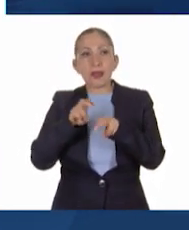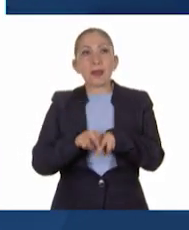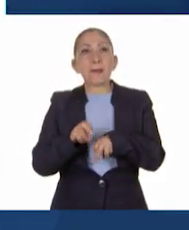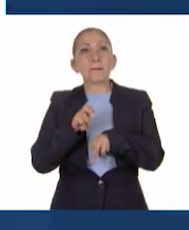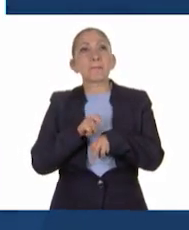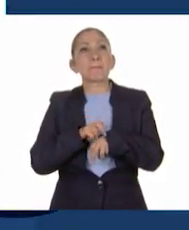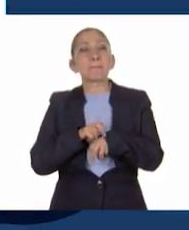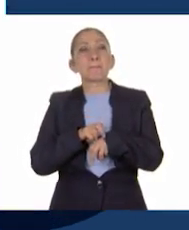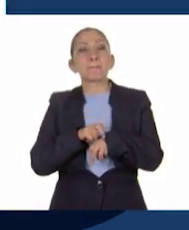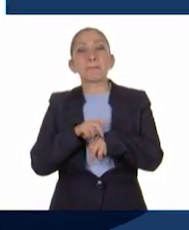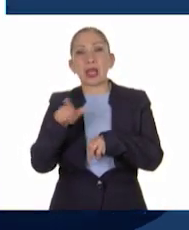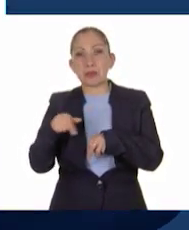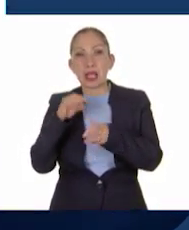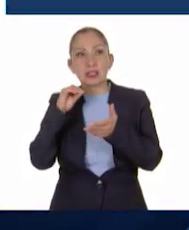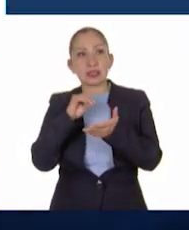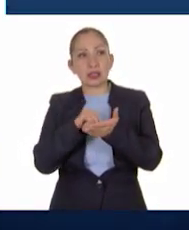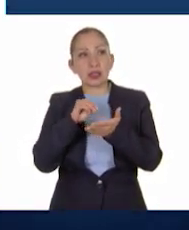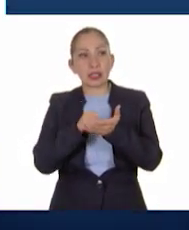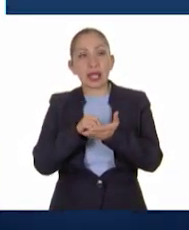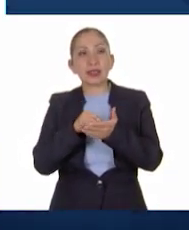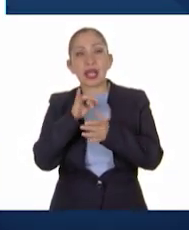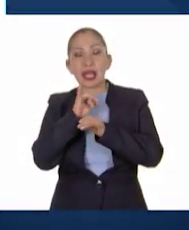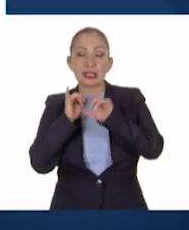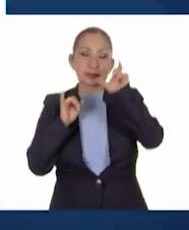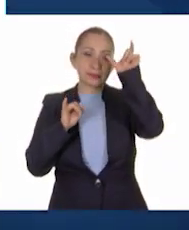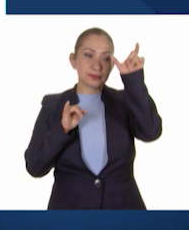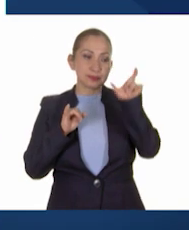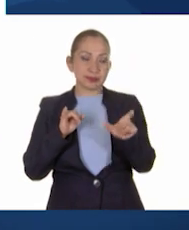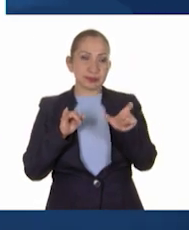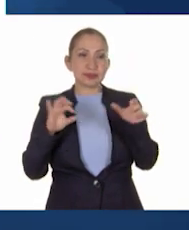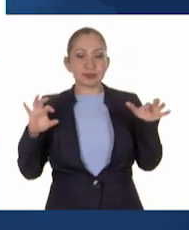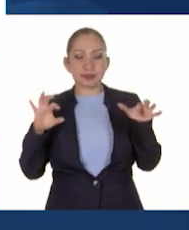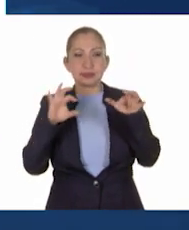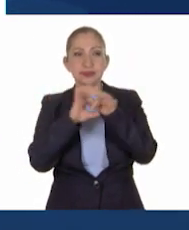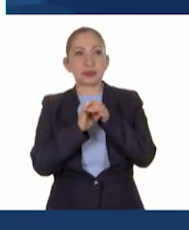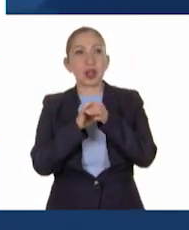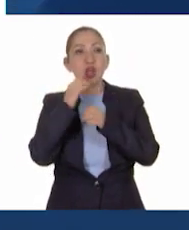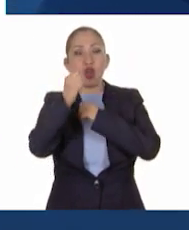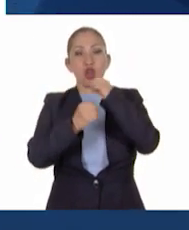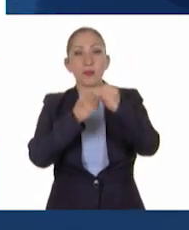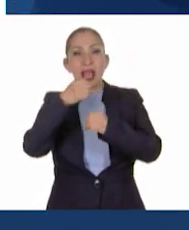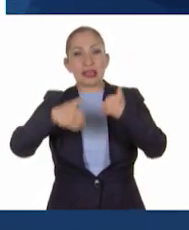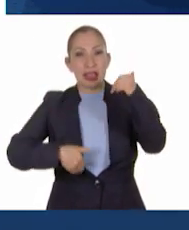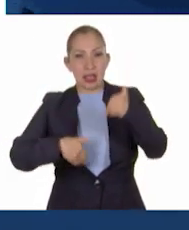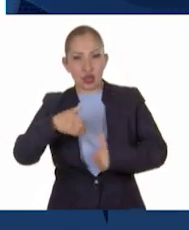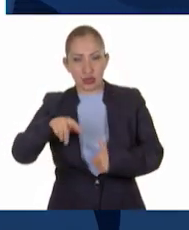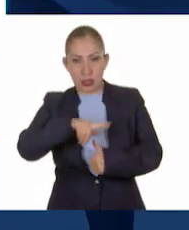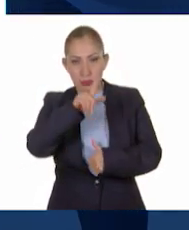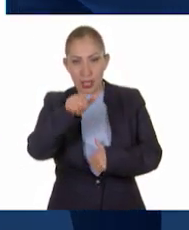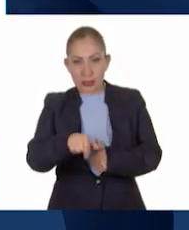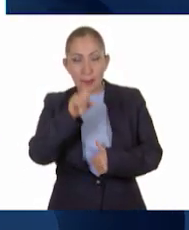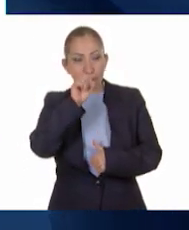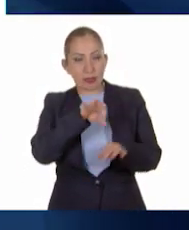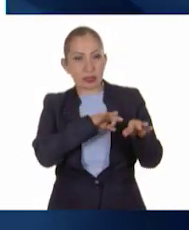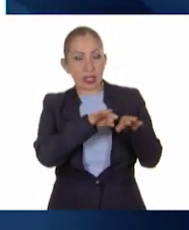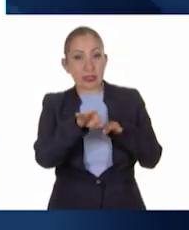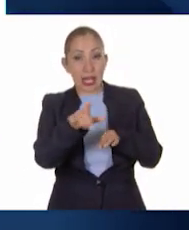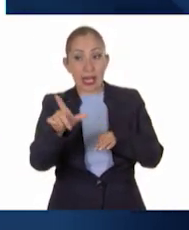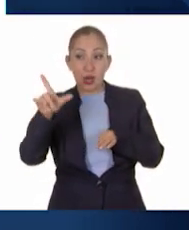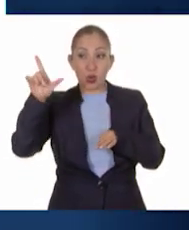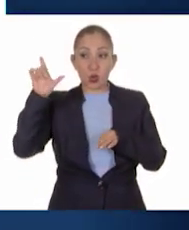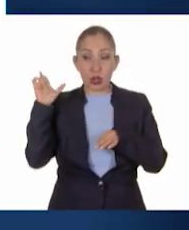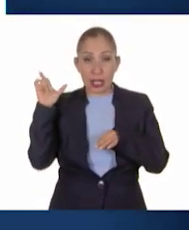HP. Después llenaremos la columna de la izquierda, la relacionada con la obra de teatro, a partir del trabajo del